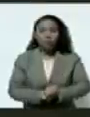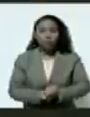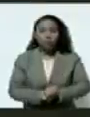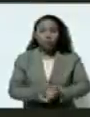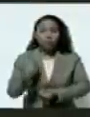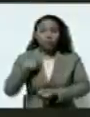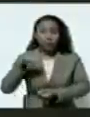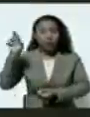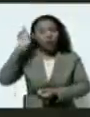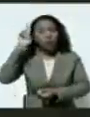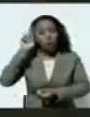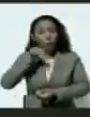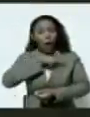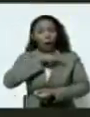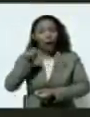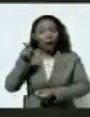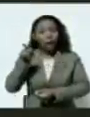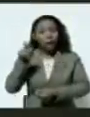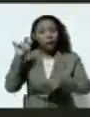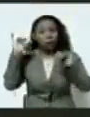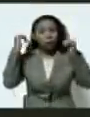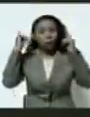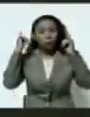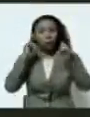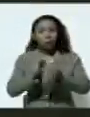Tenía razones él para celebrar.